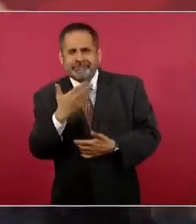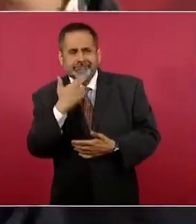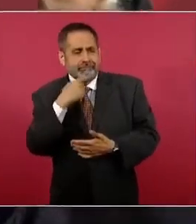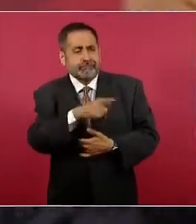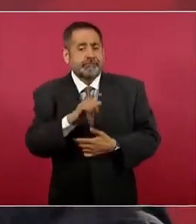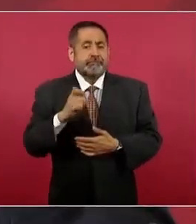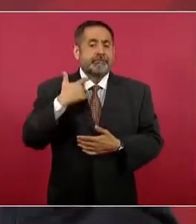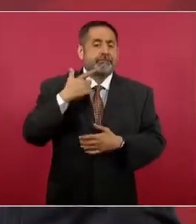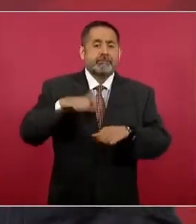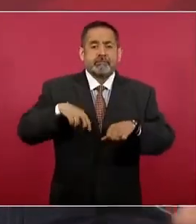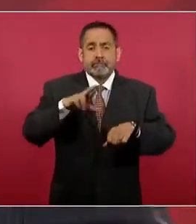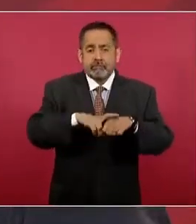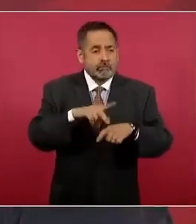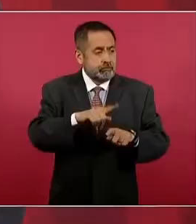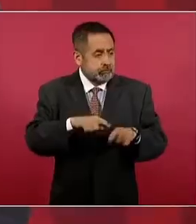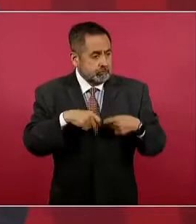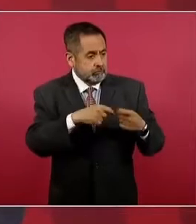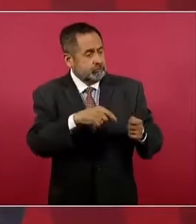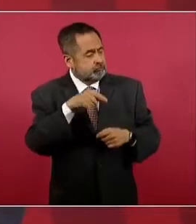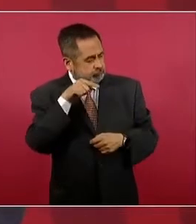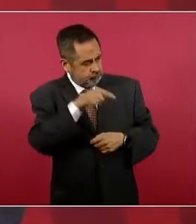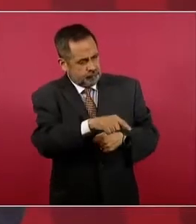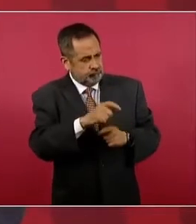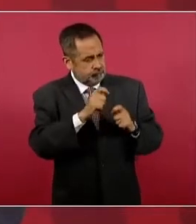que va a representar a México.